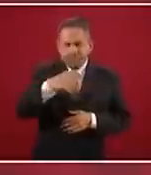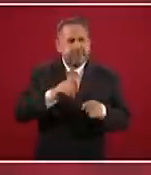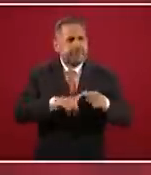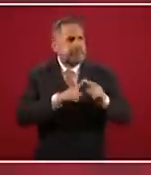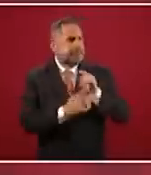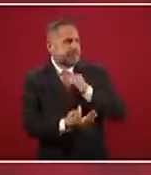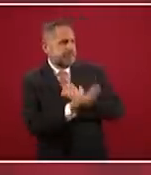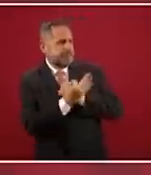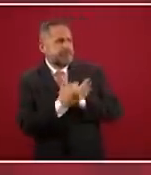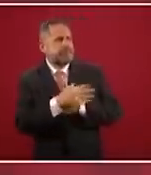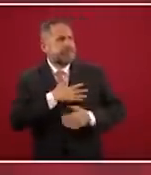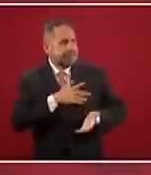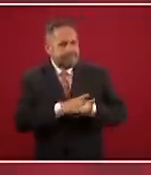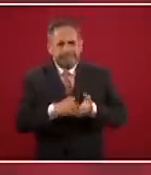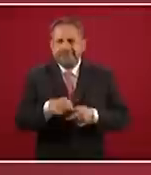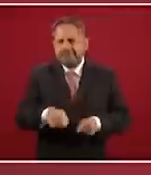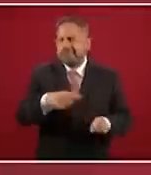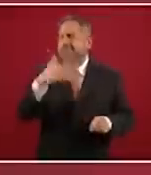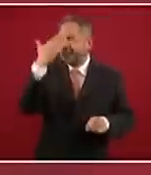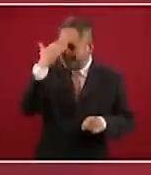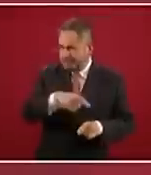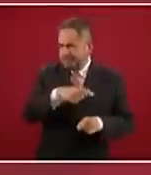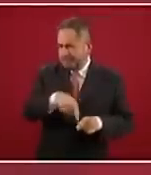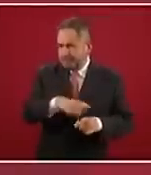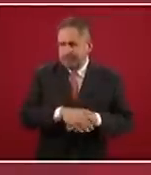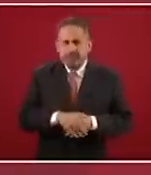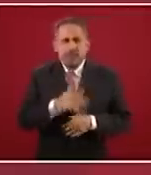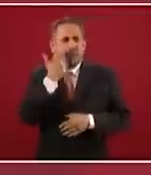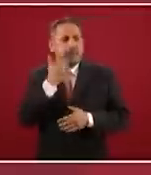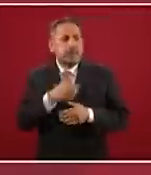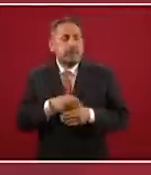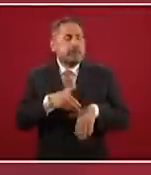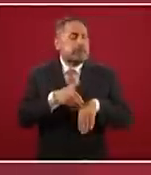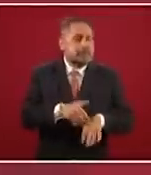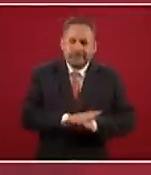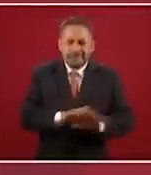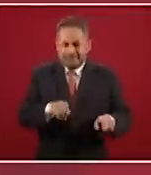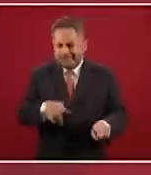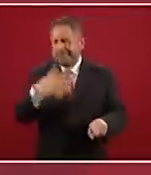sus derechos, quién no se vende,